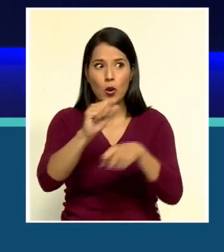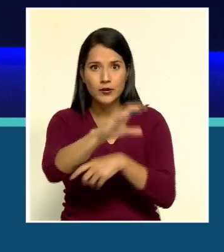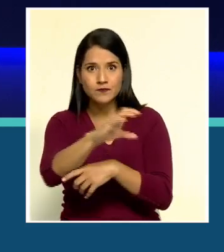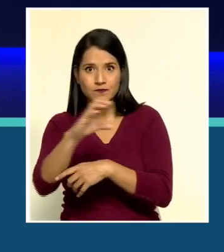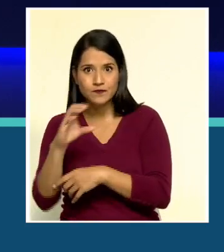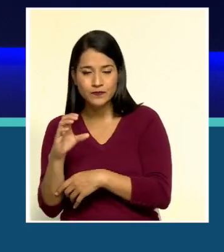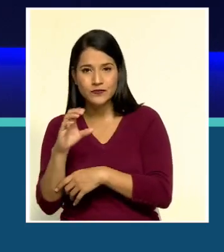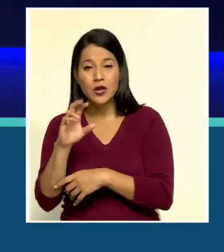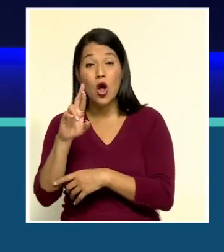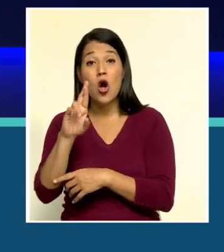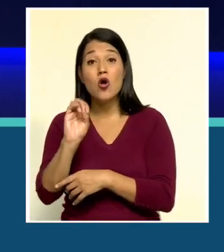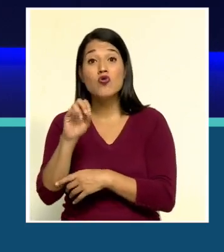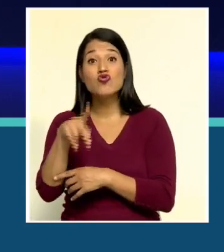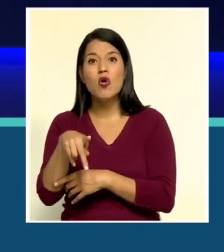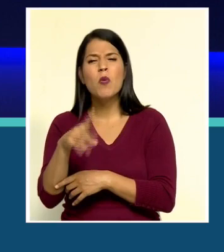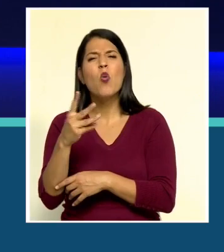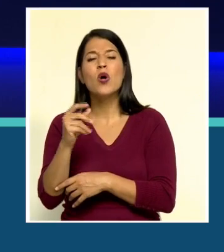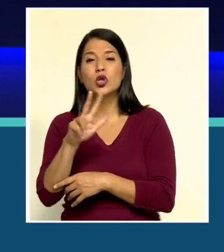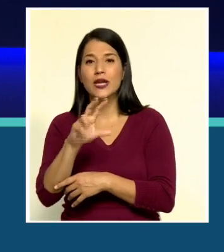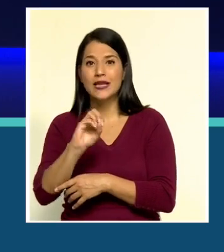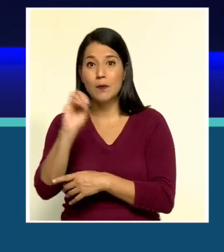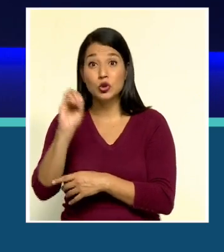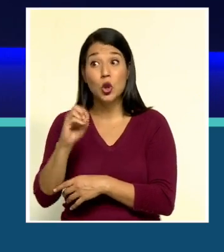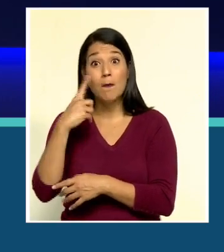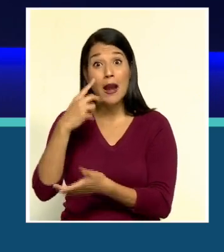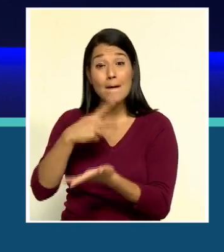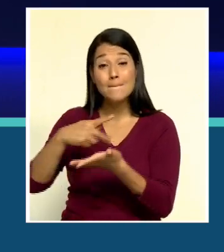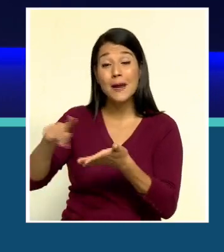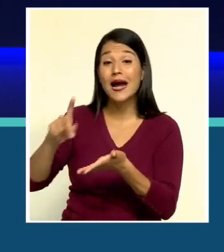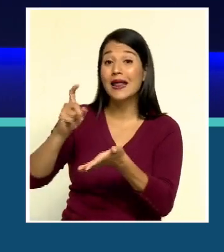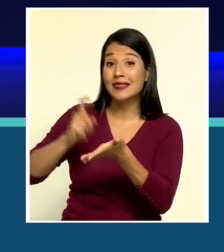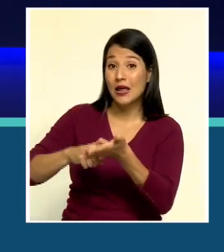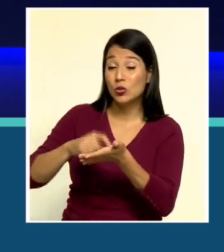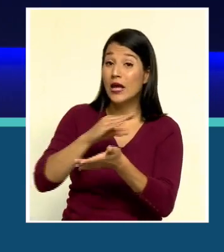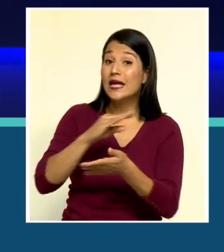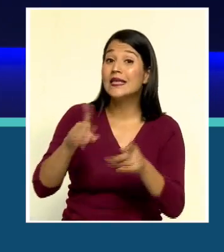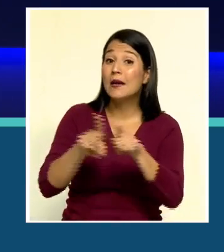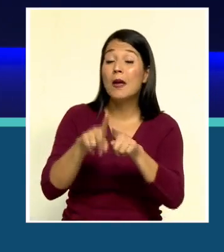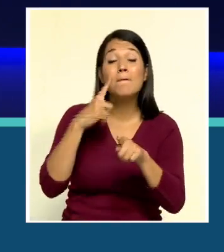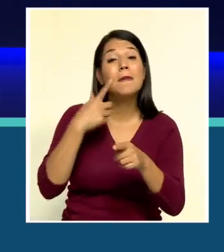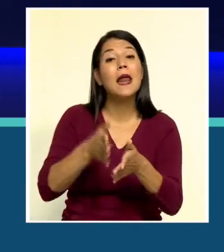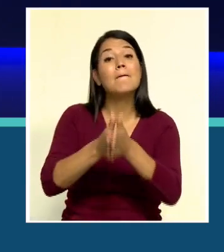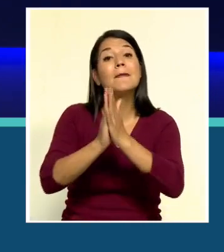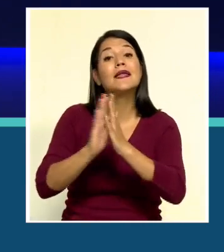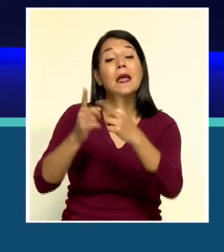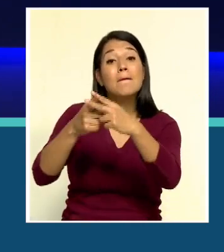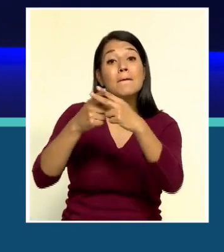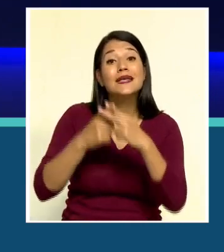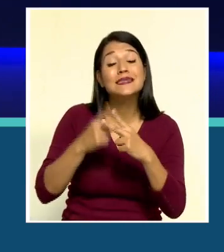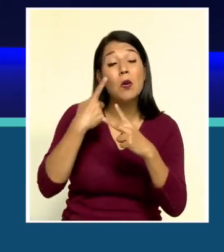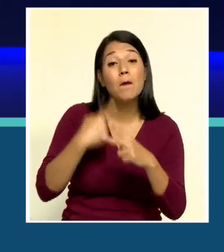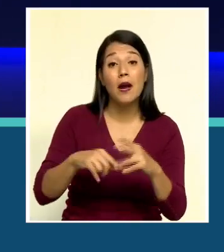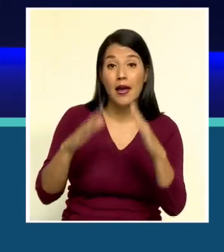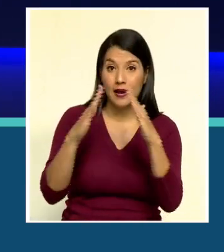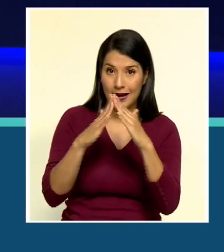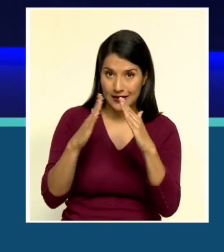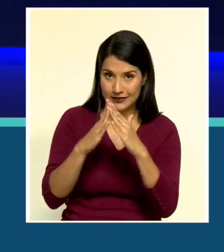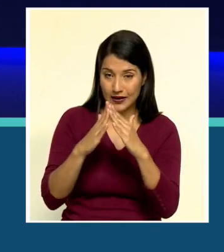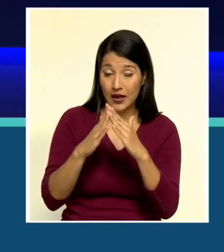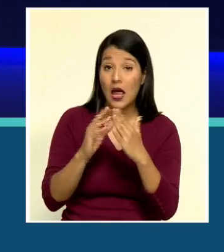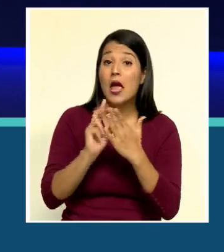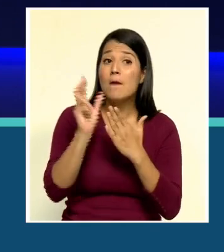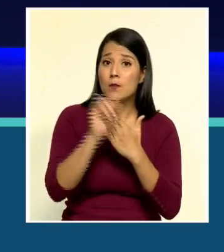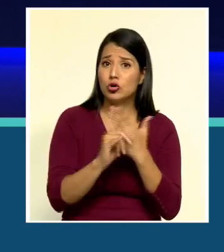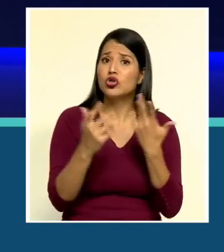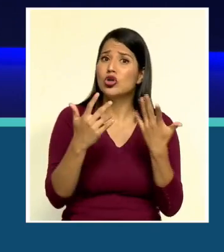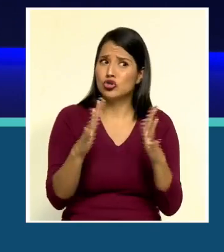régimen obligatorio de pensiones para pagar deudas e incluso para solicitar crédito de vivienda. A pesar de que ya el proyecto